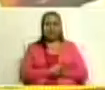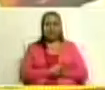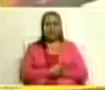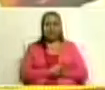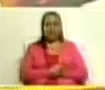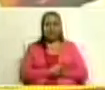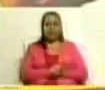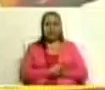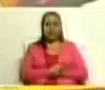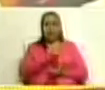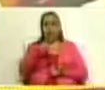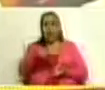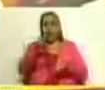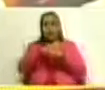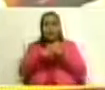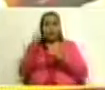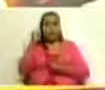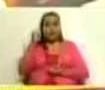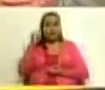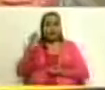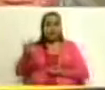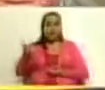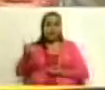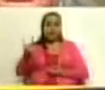A Cilia Flores.